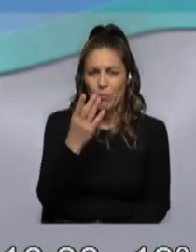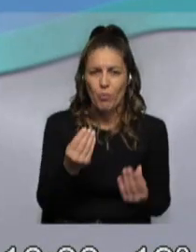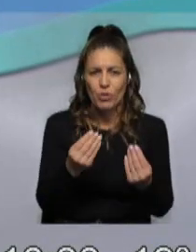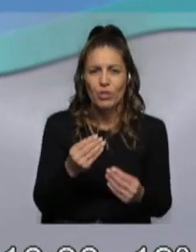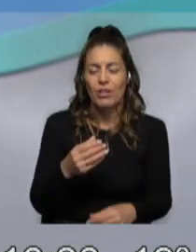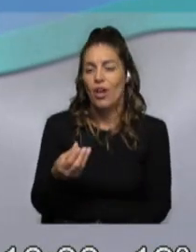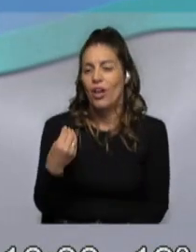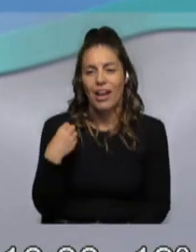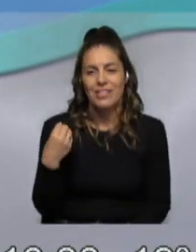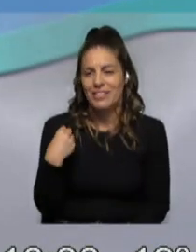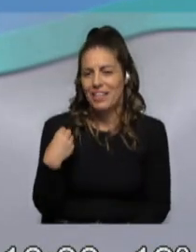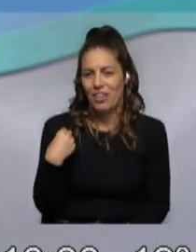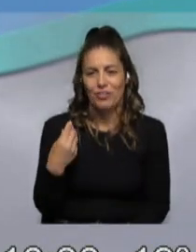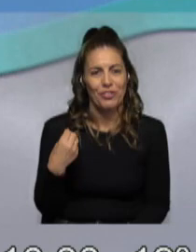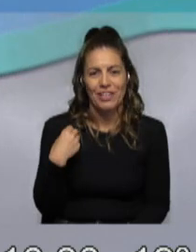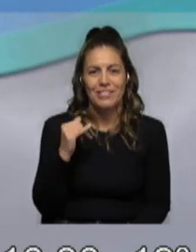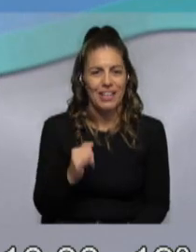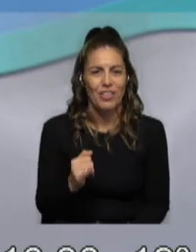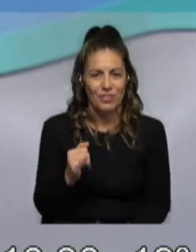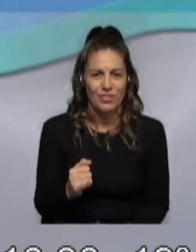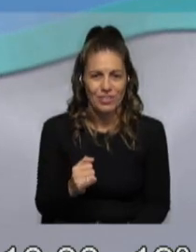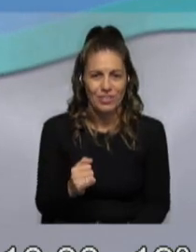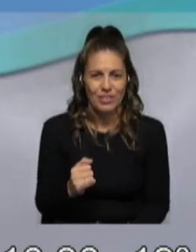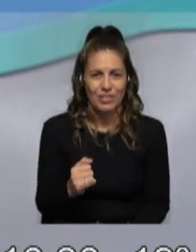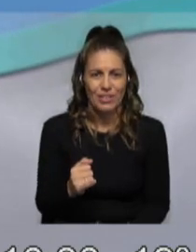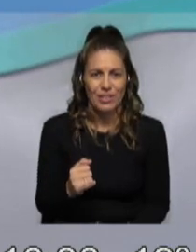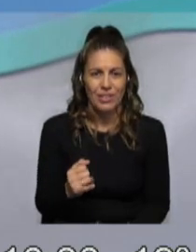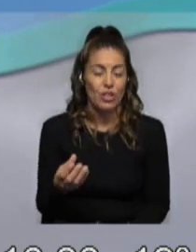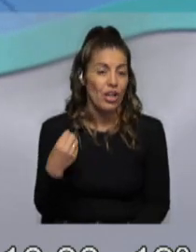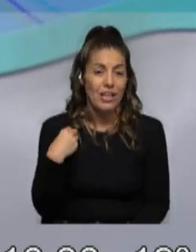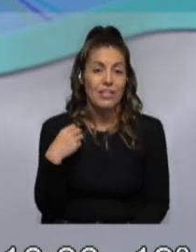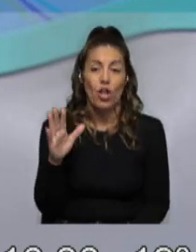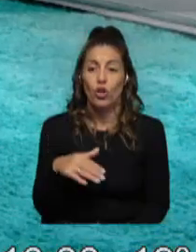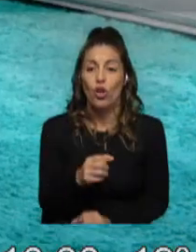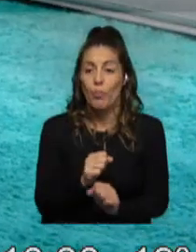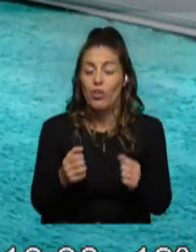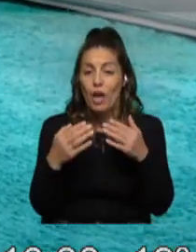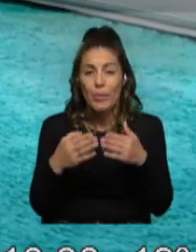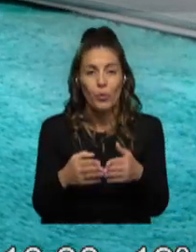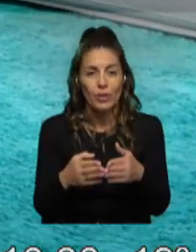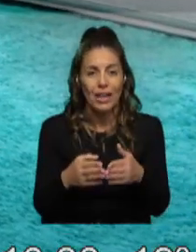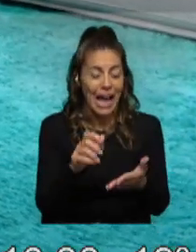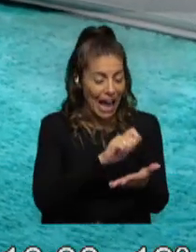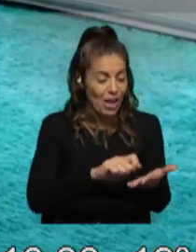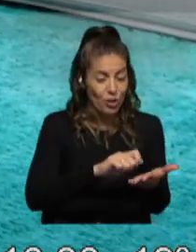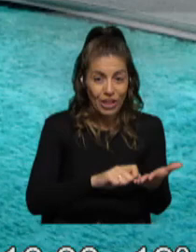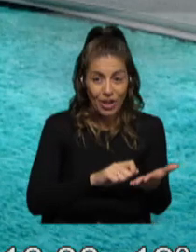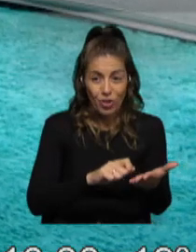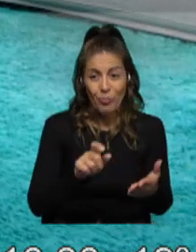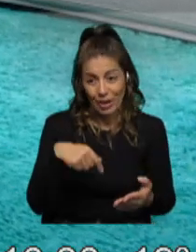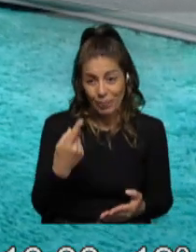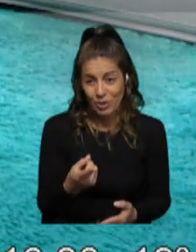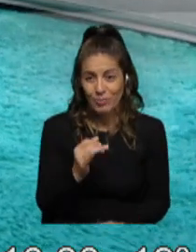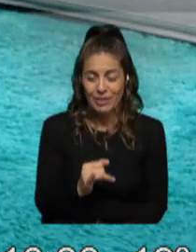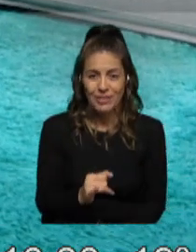Fito. Me agoté, pero además me agoté de todo lo que te podría preguntar. Anótalo por ahí. Voy a